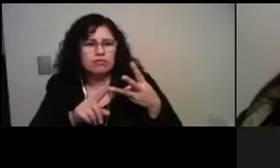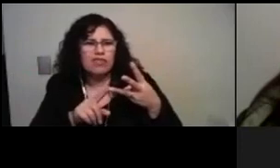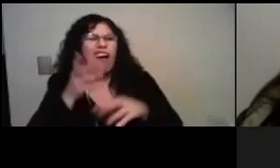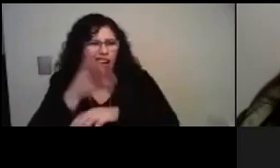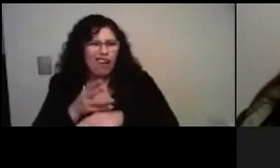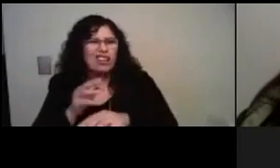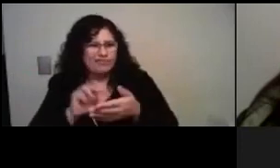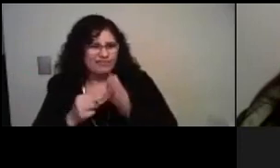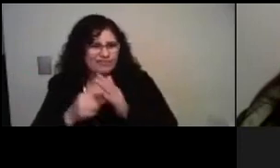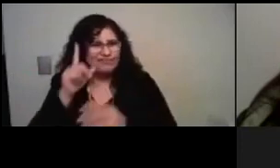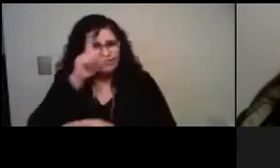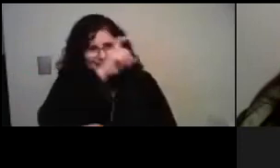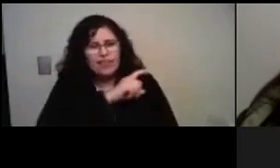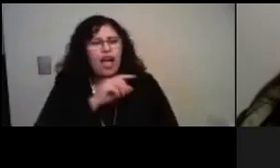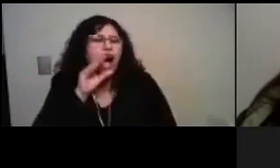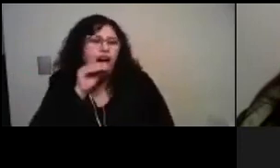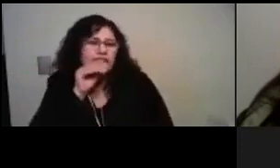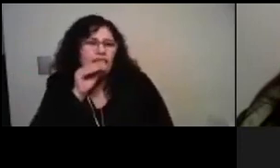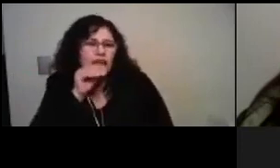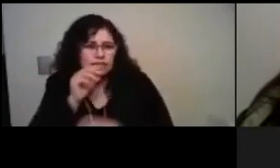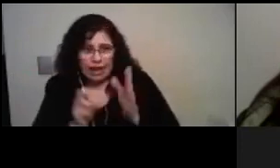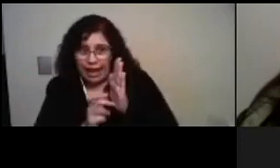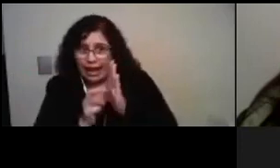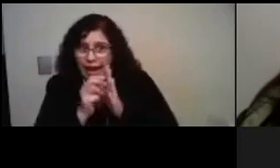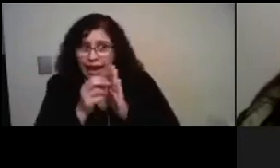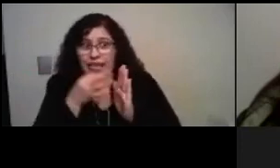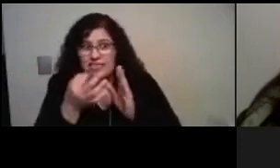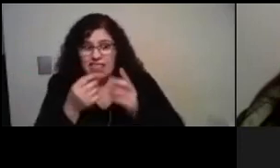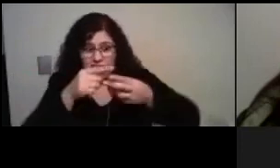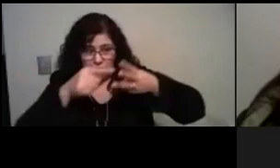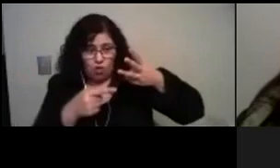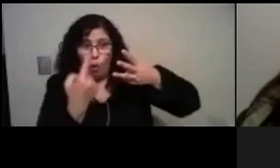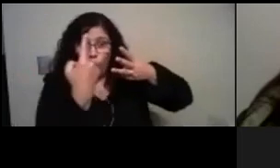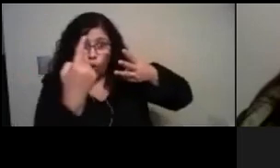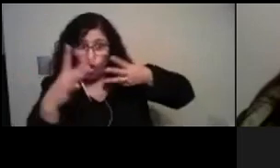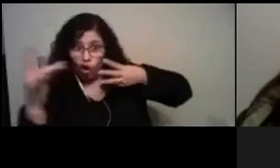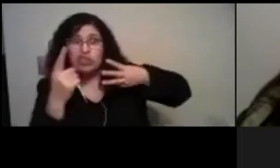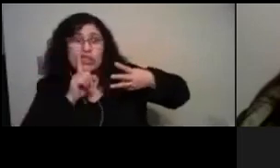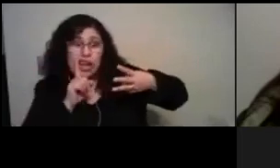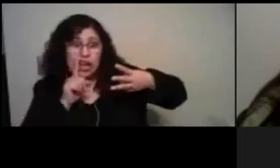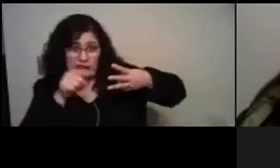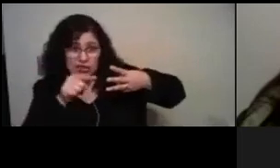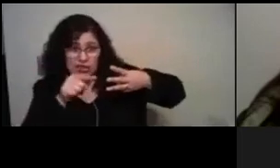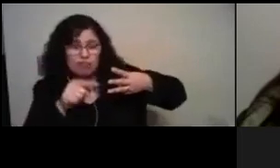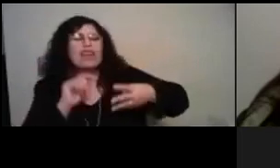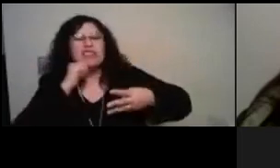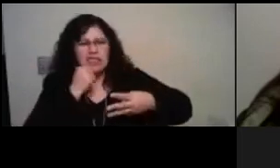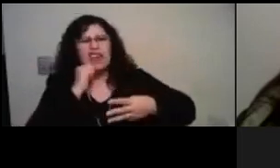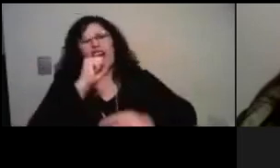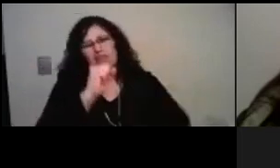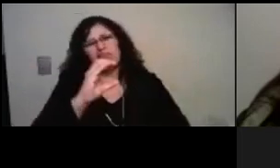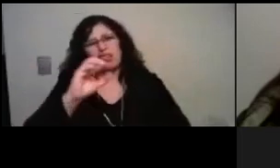habla. Decía la escala que si Sí, la persona tiene uno de esos signos, hay como una probabilidad alta de que tenga un